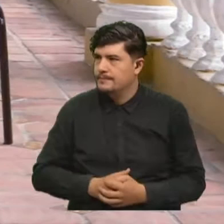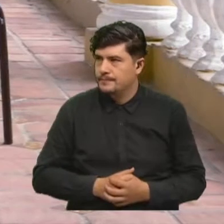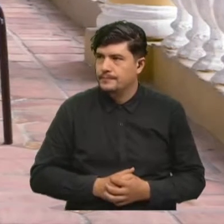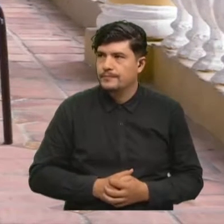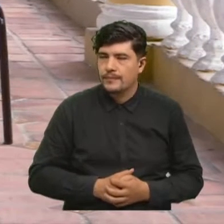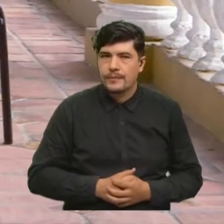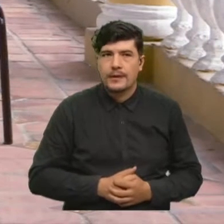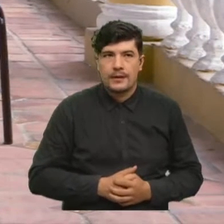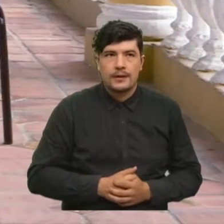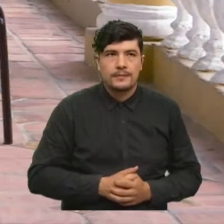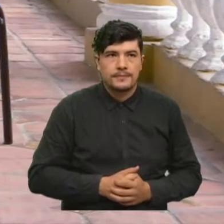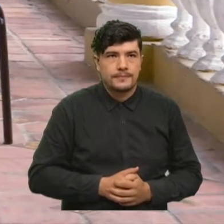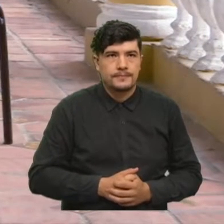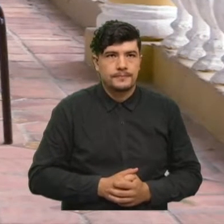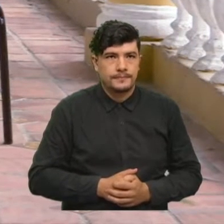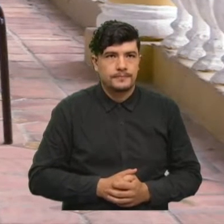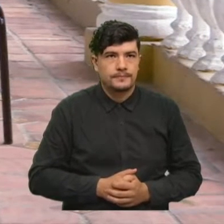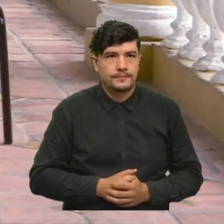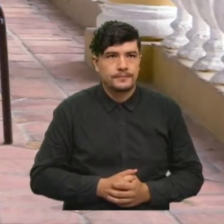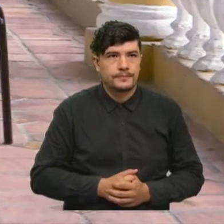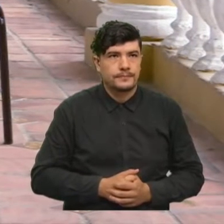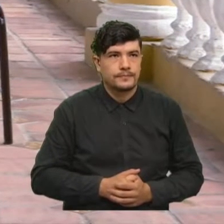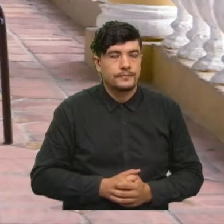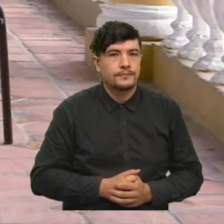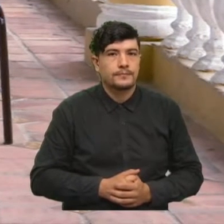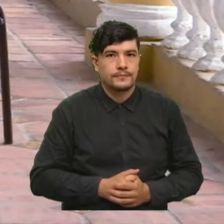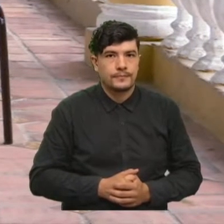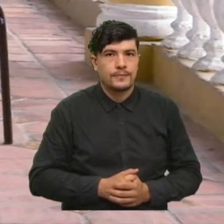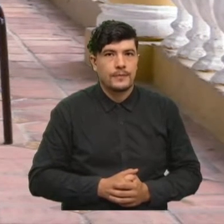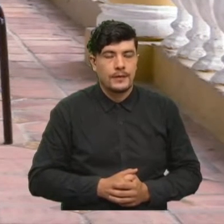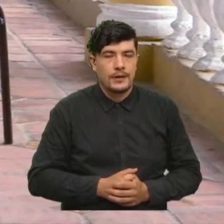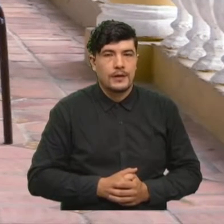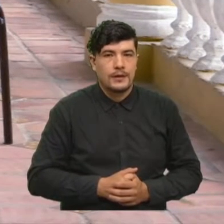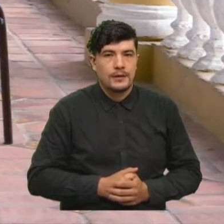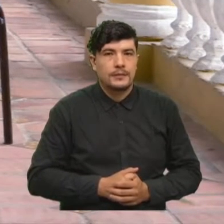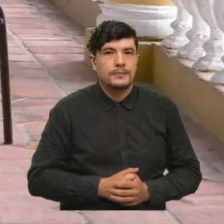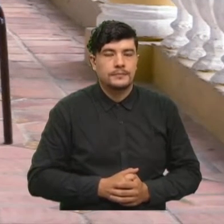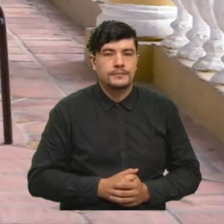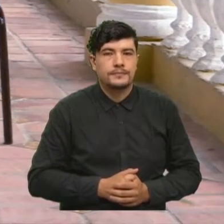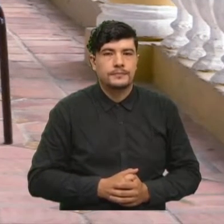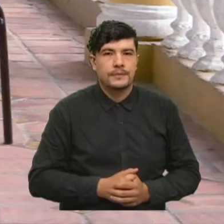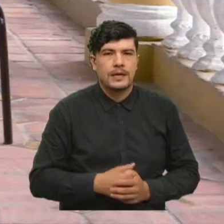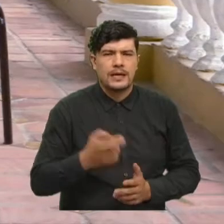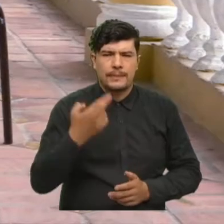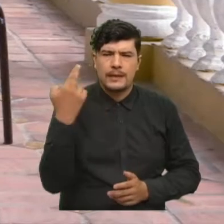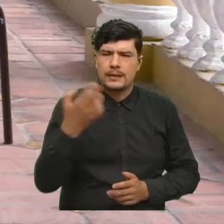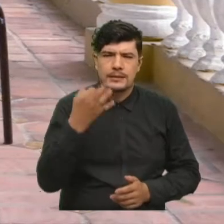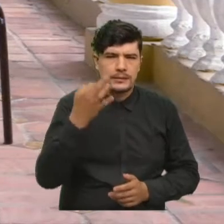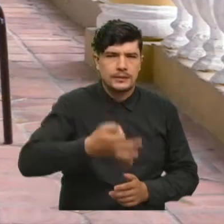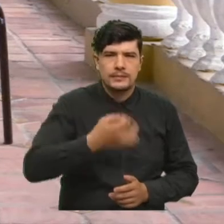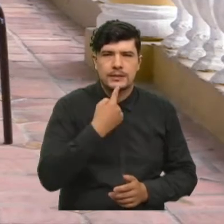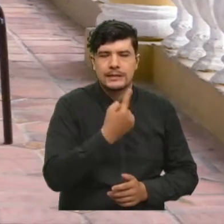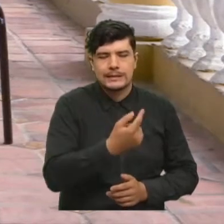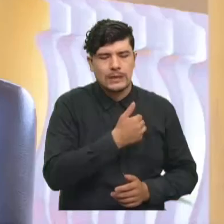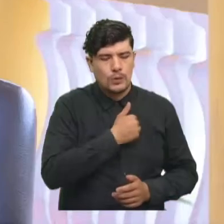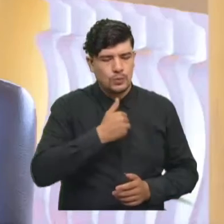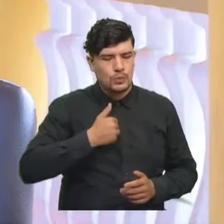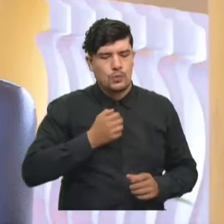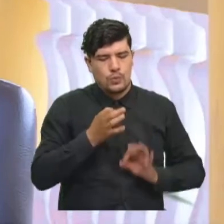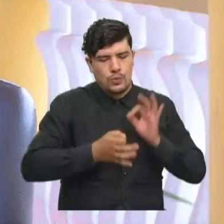y reiterativos no que las medidas de autocuidado sonarse las más importantes porque ya